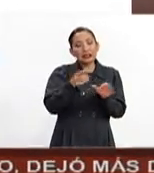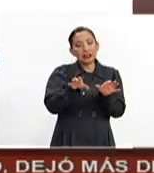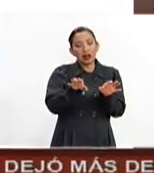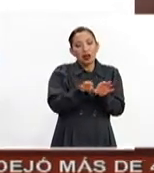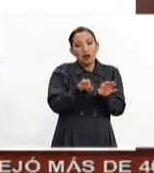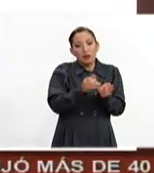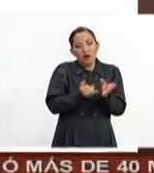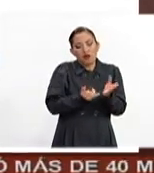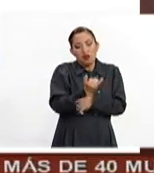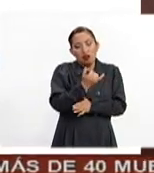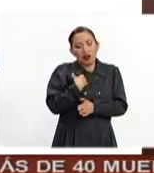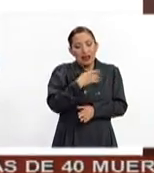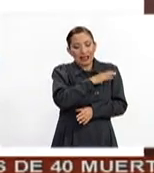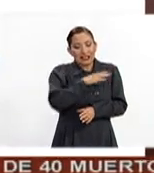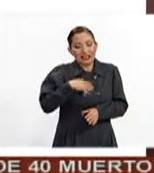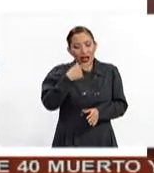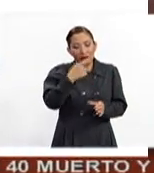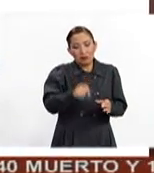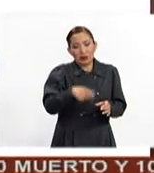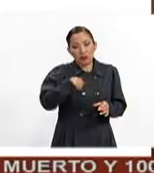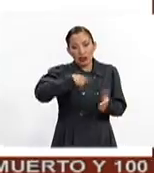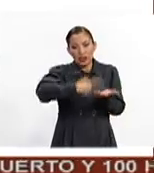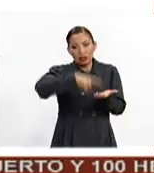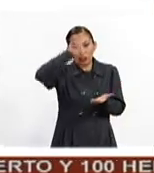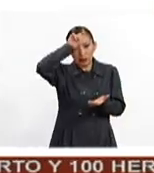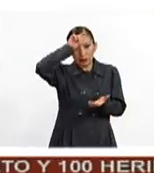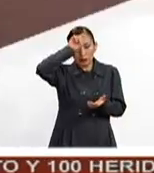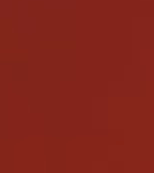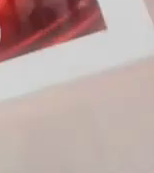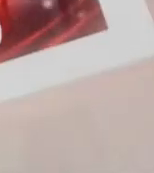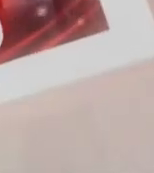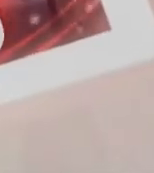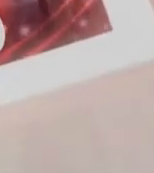escisión de los cristianos allá en Egipto.